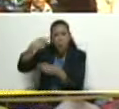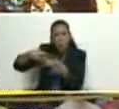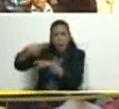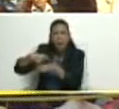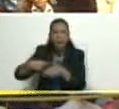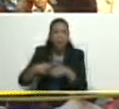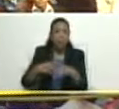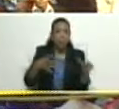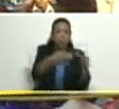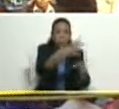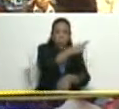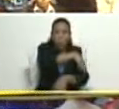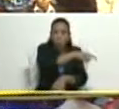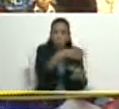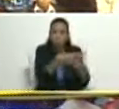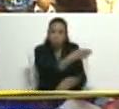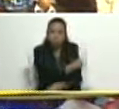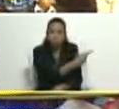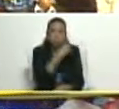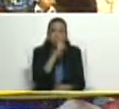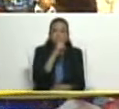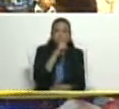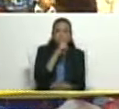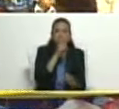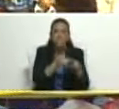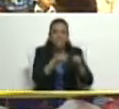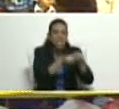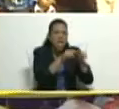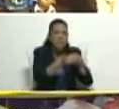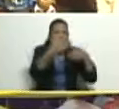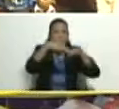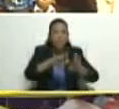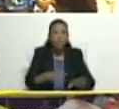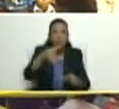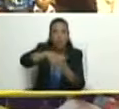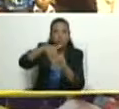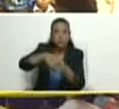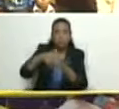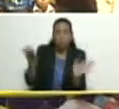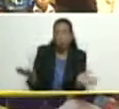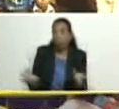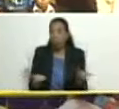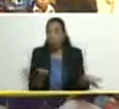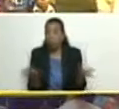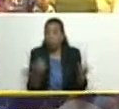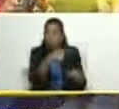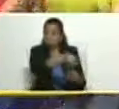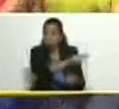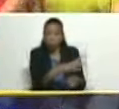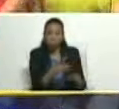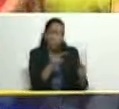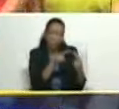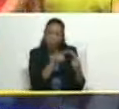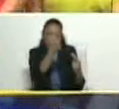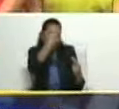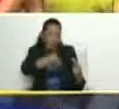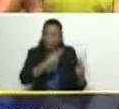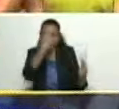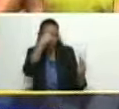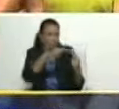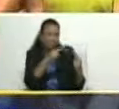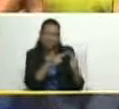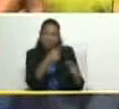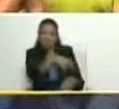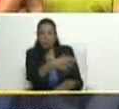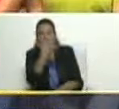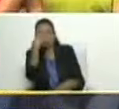qué conflicto mundial y que íbamos a suspender las elecciones. No nos conocen,